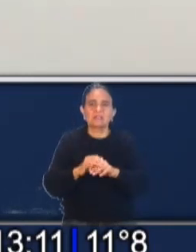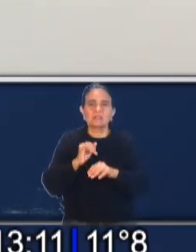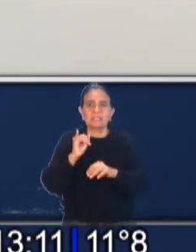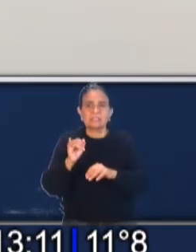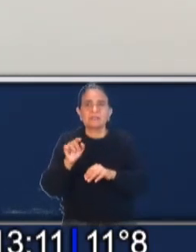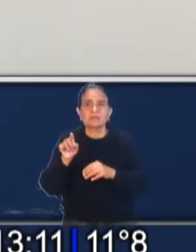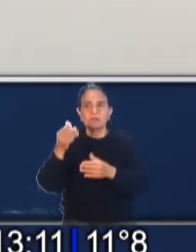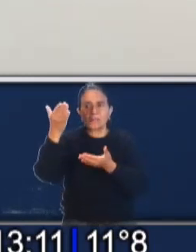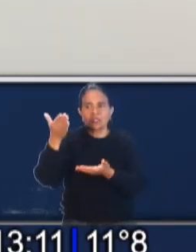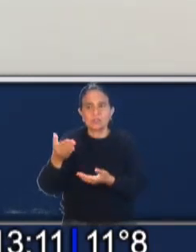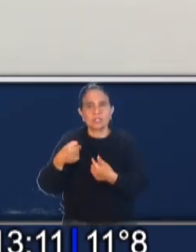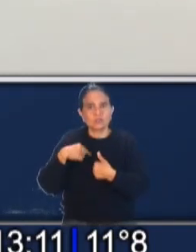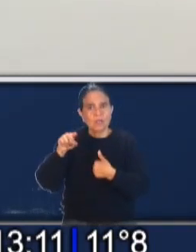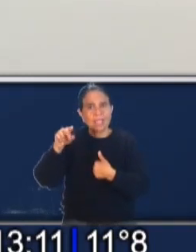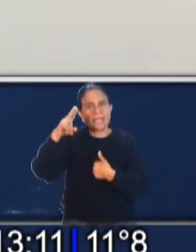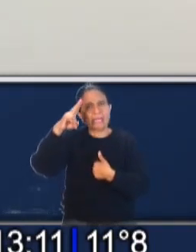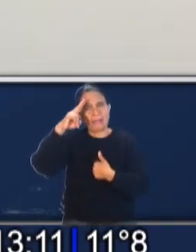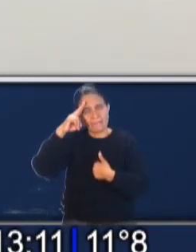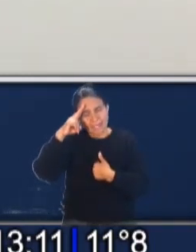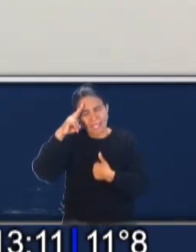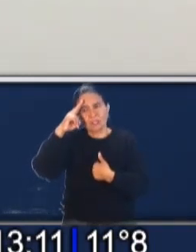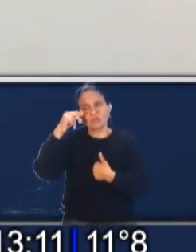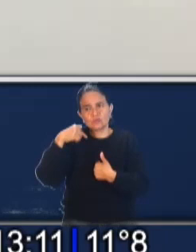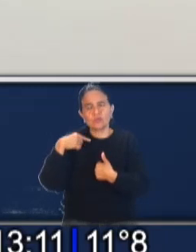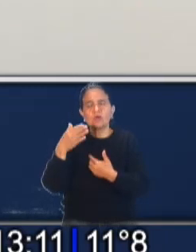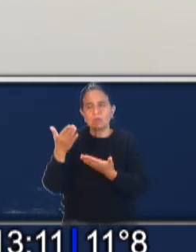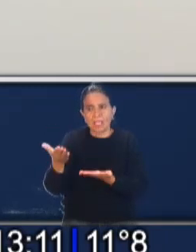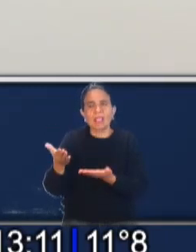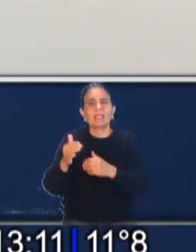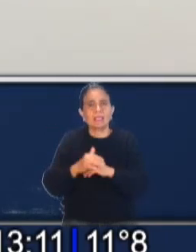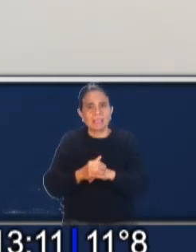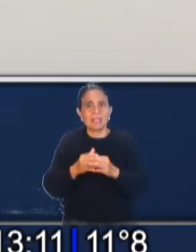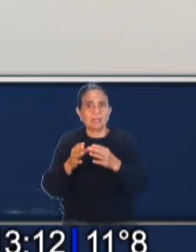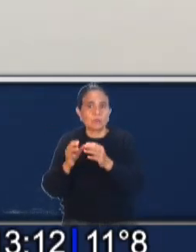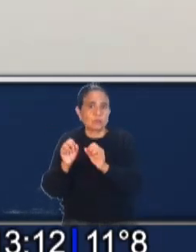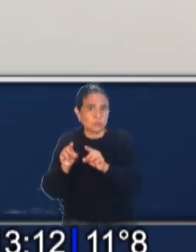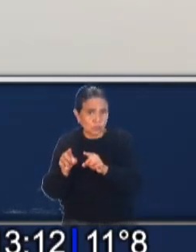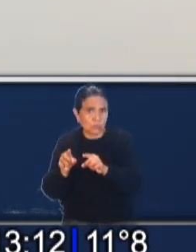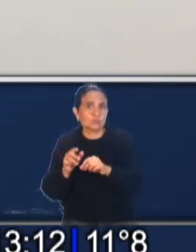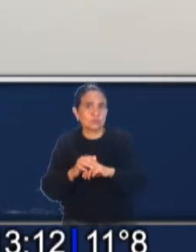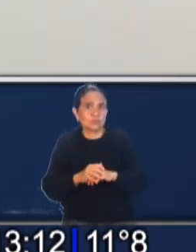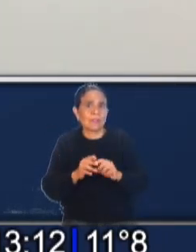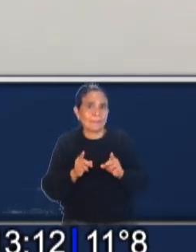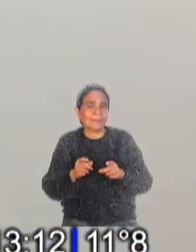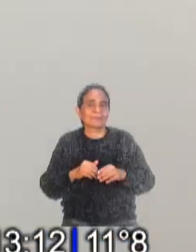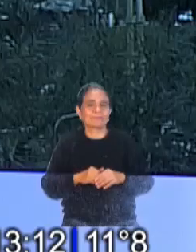tengo por su persona, por los funcionarios y por el equipo de colaboradores que hoy conduce en la Universidad Nacional de Villa